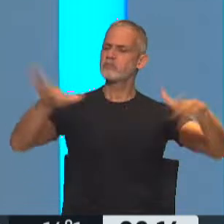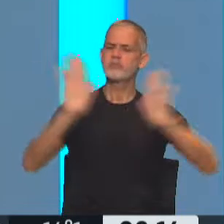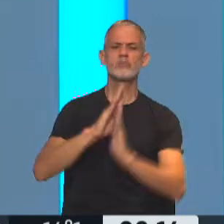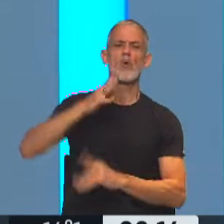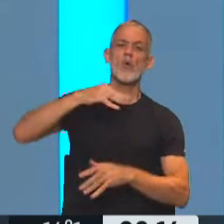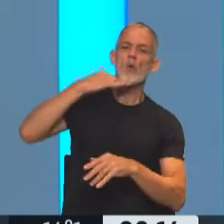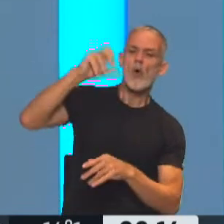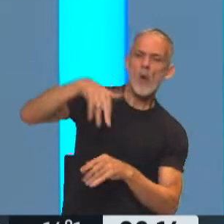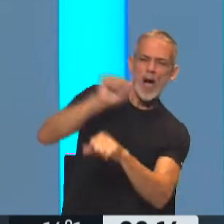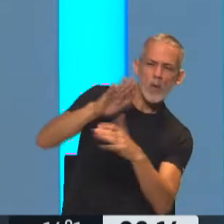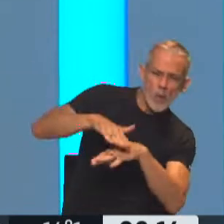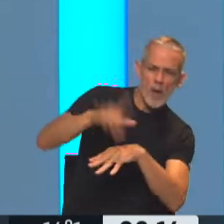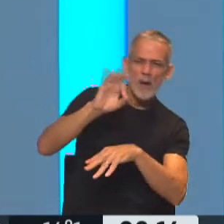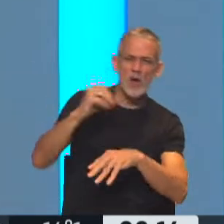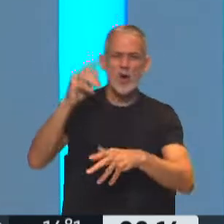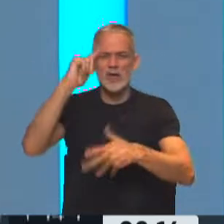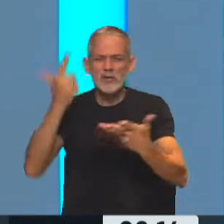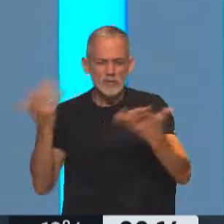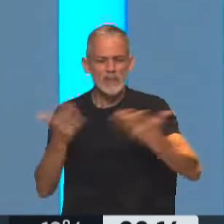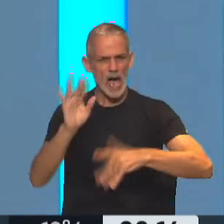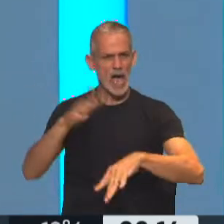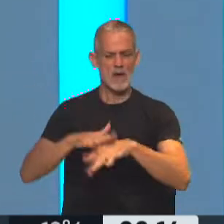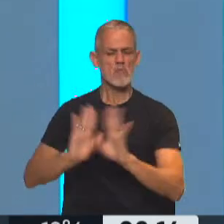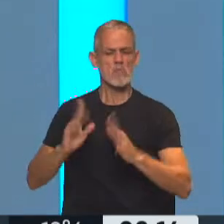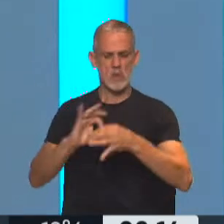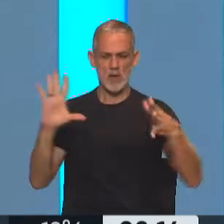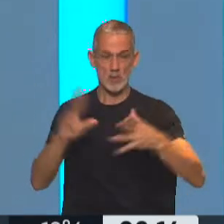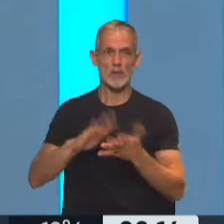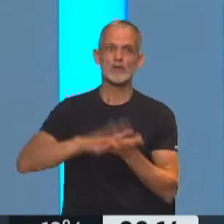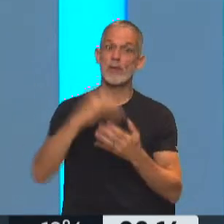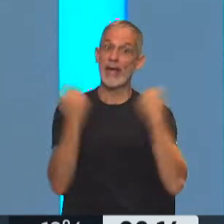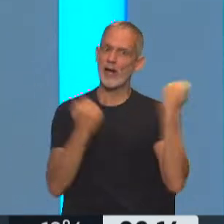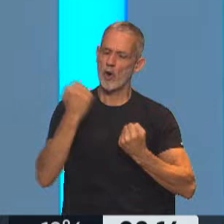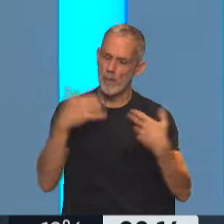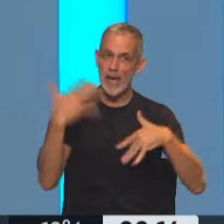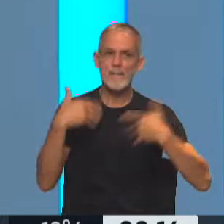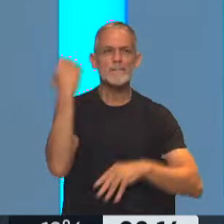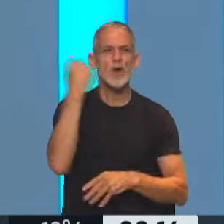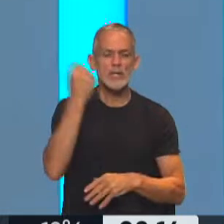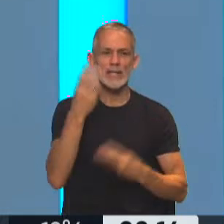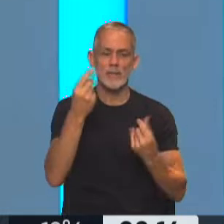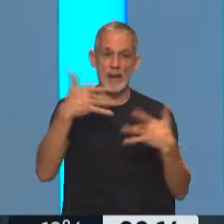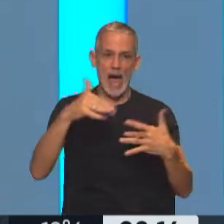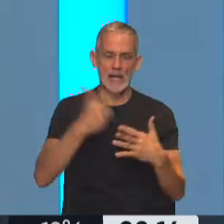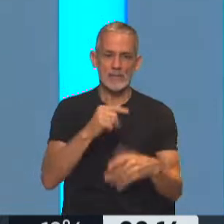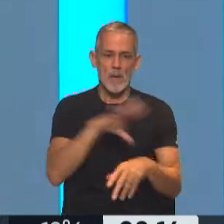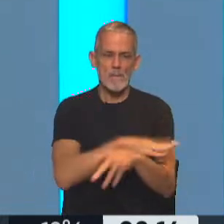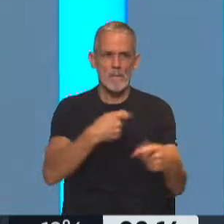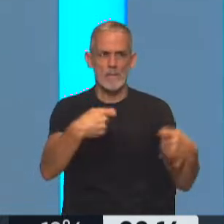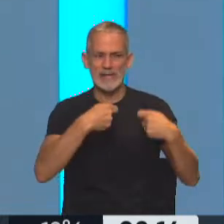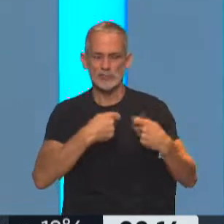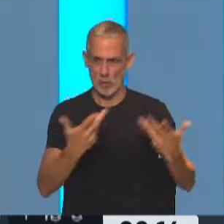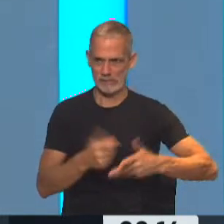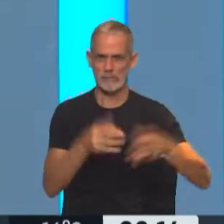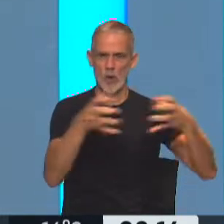es culpable o es inocente. Pero si tenés que resolver sobre cuestiones económicas importantes, y para eso hay una presión permanente